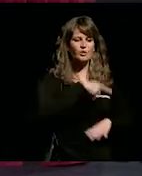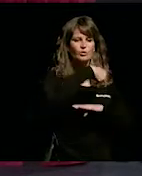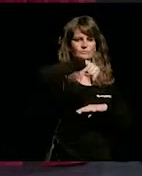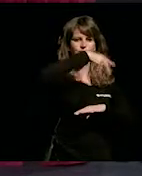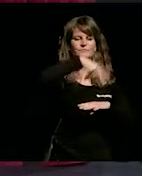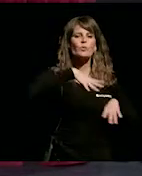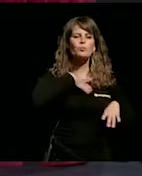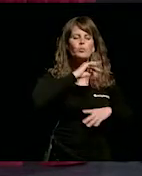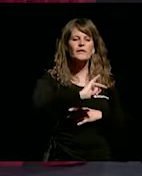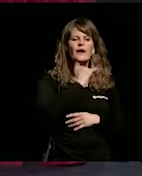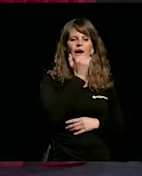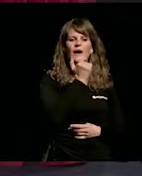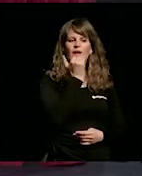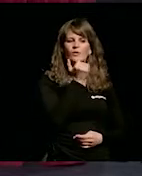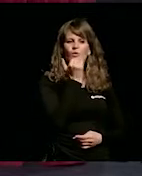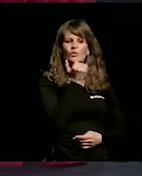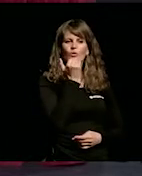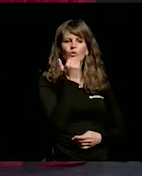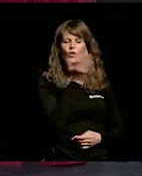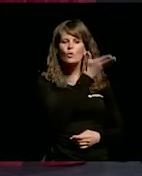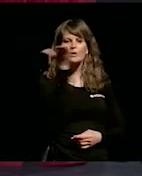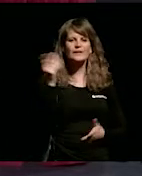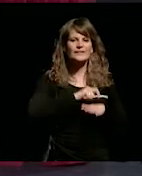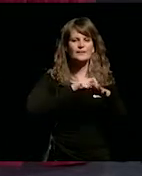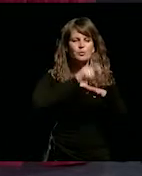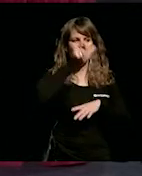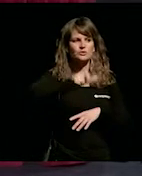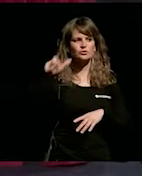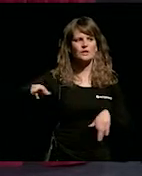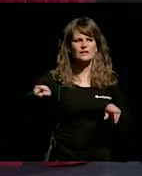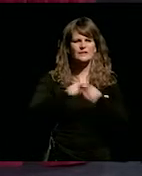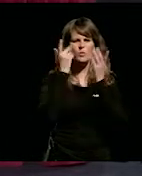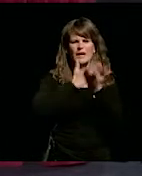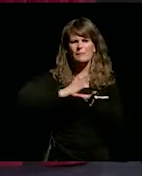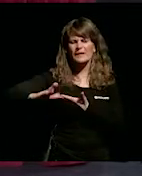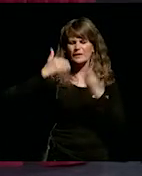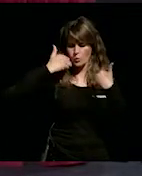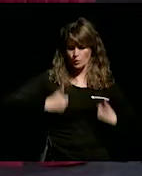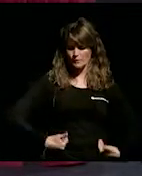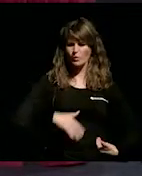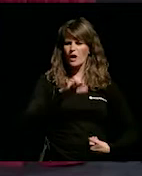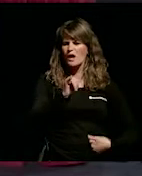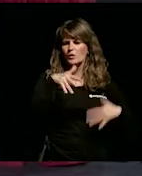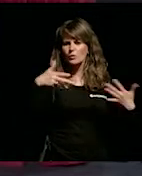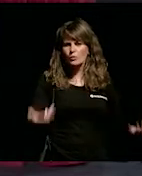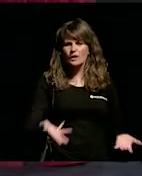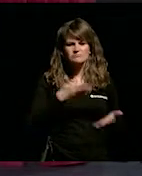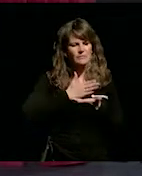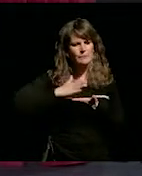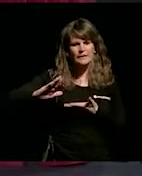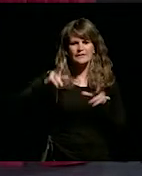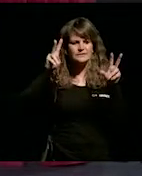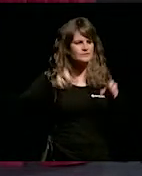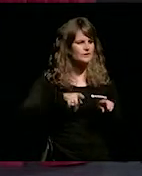algo en lo que cualquier tipo de persona, independientemente del cuerpo que pueda tener, pueda